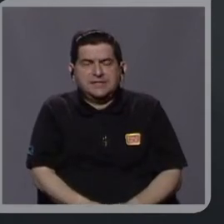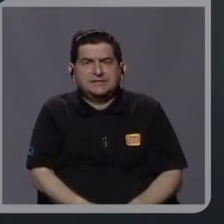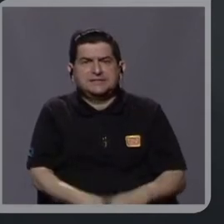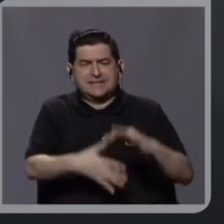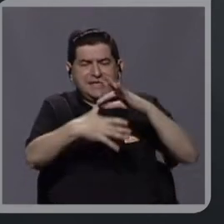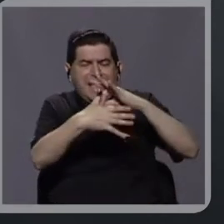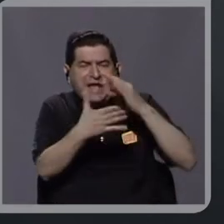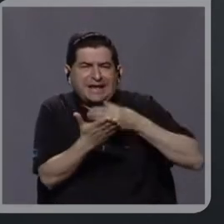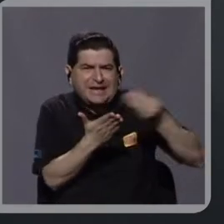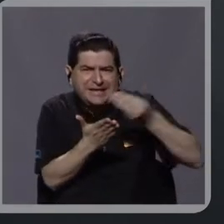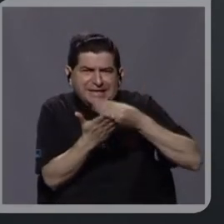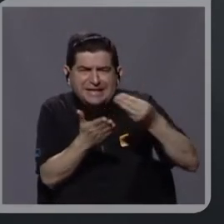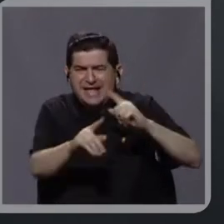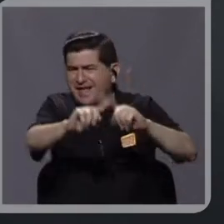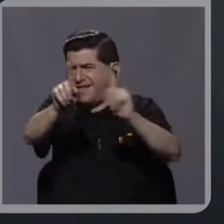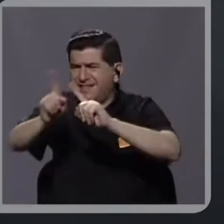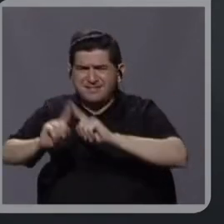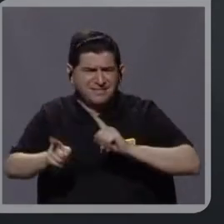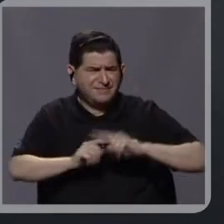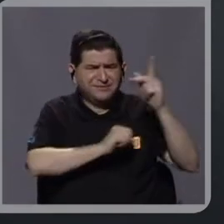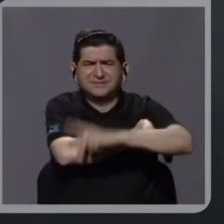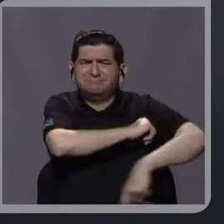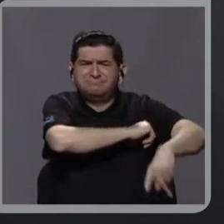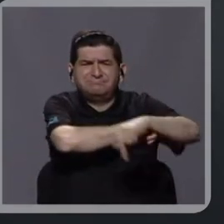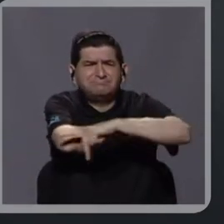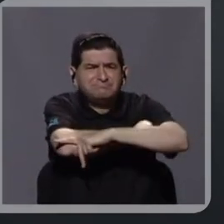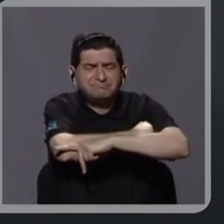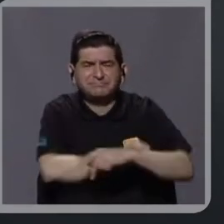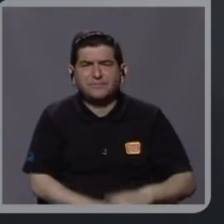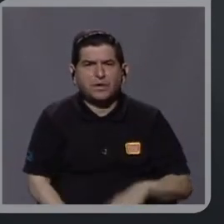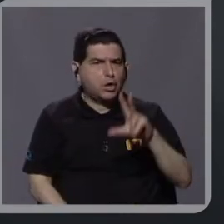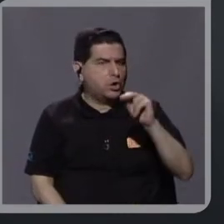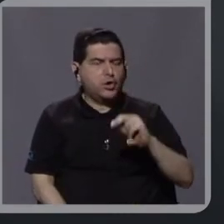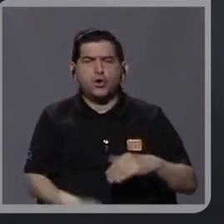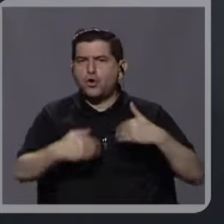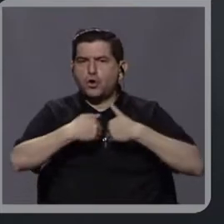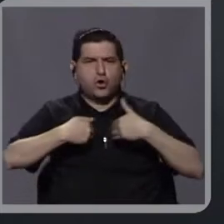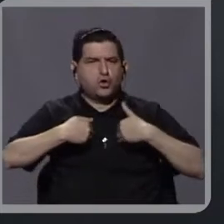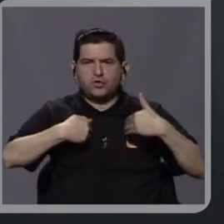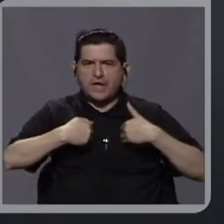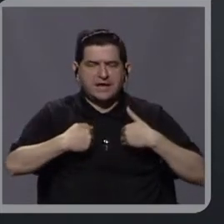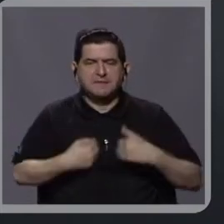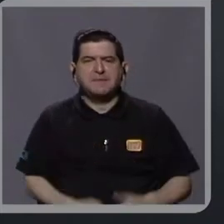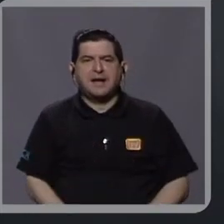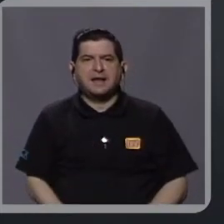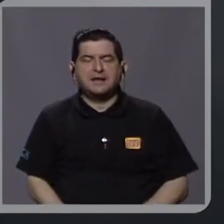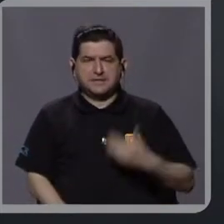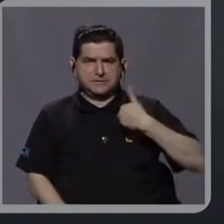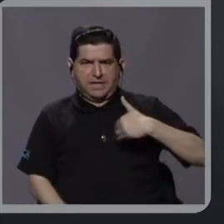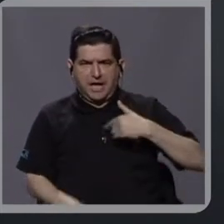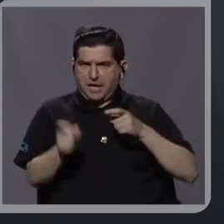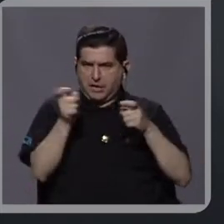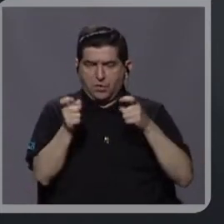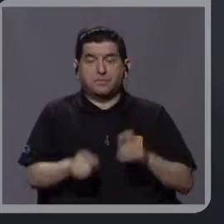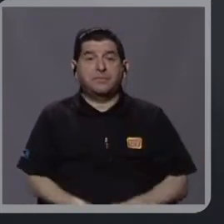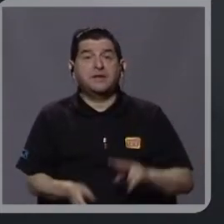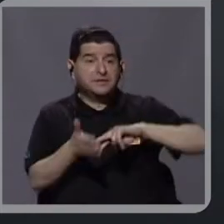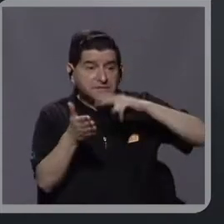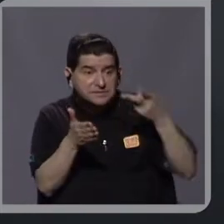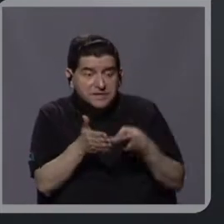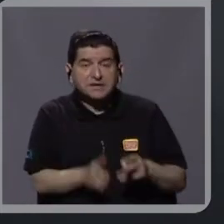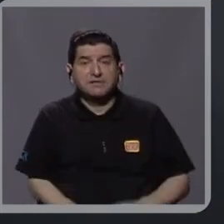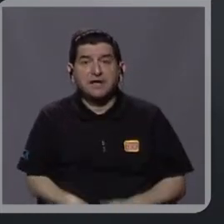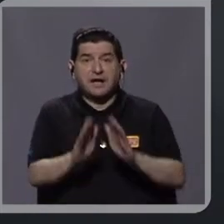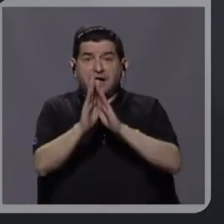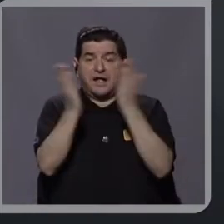la carne en diferentes países no sea de animales domésticos puede significar un momento la apertura de